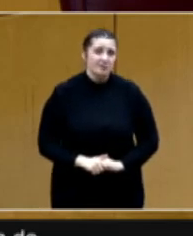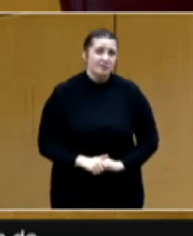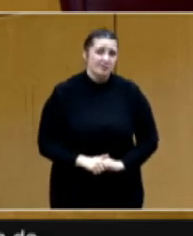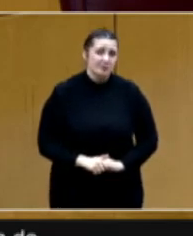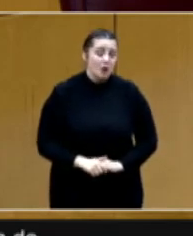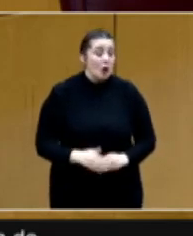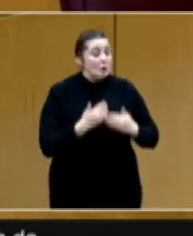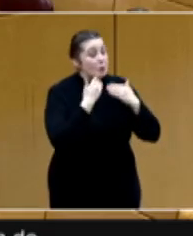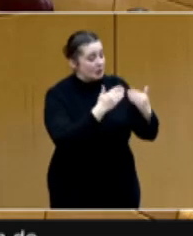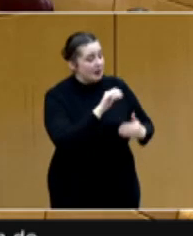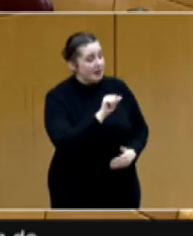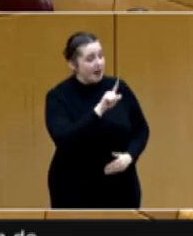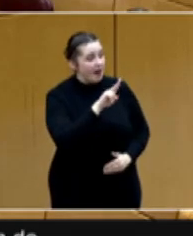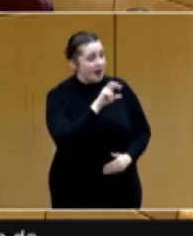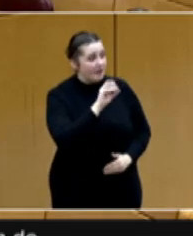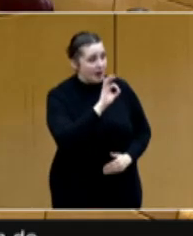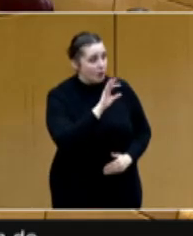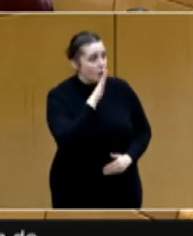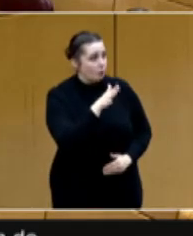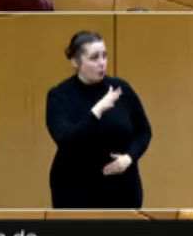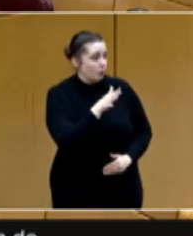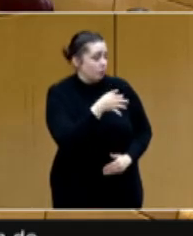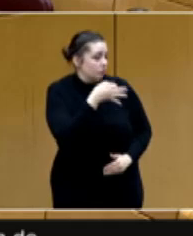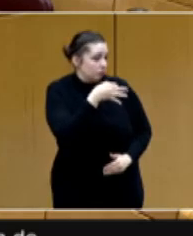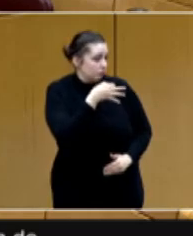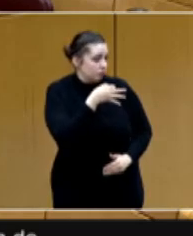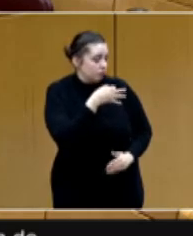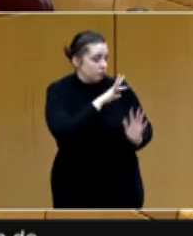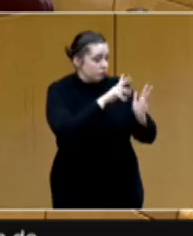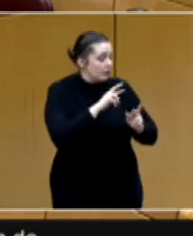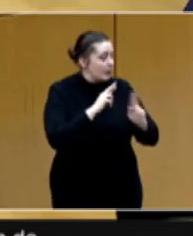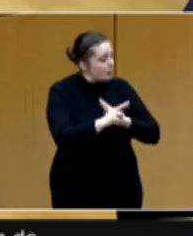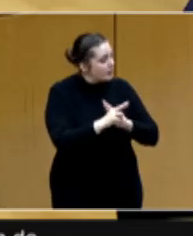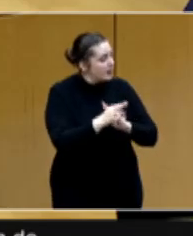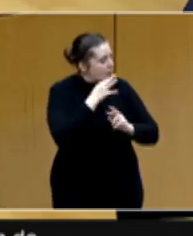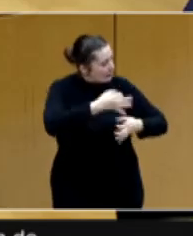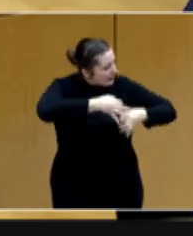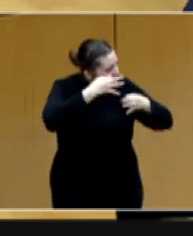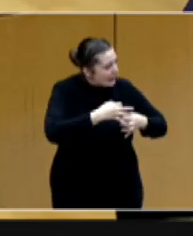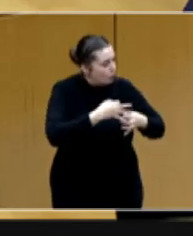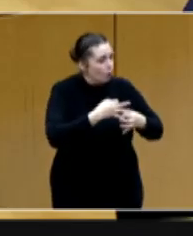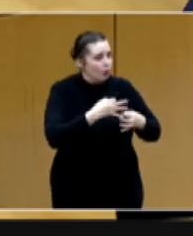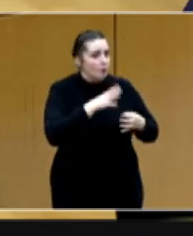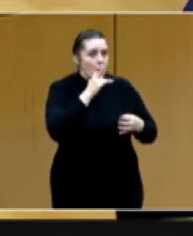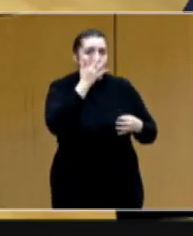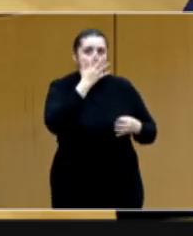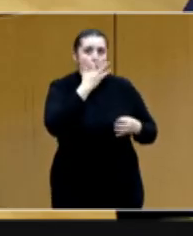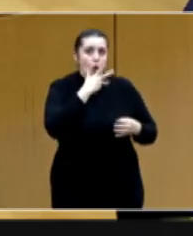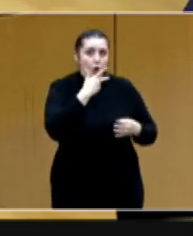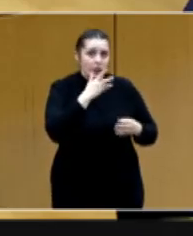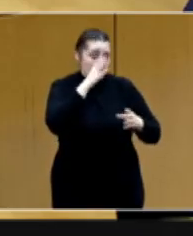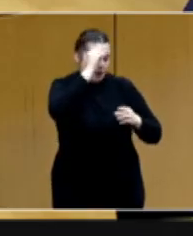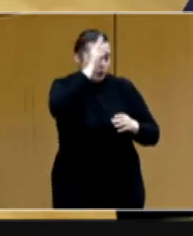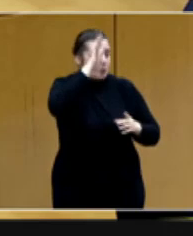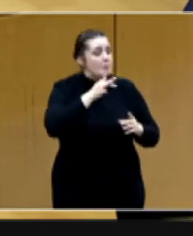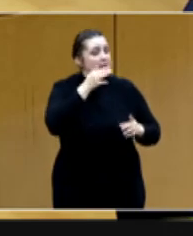Muchas gracias Álvaro por tus respuestas por tus precisiones por tu conocimiento y sobre todo por la labor